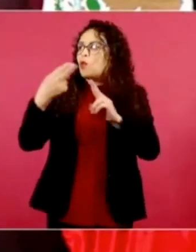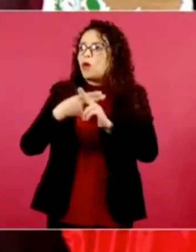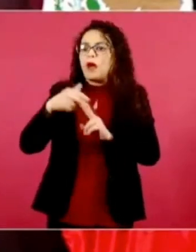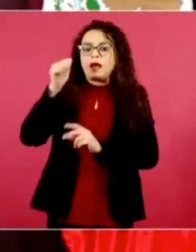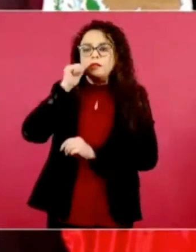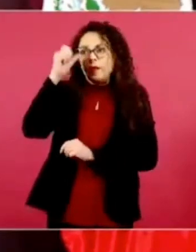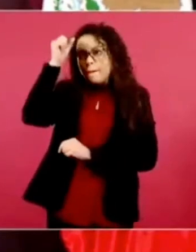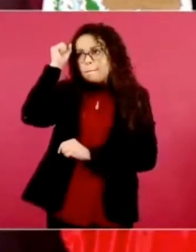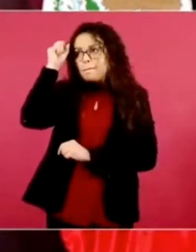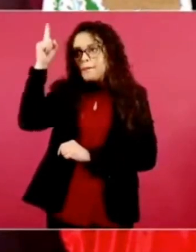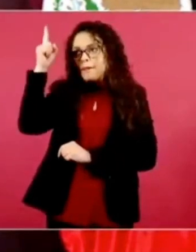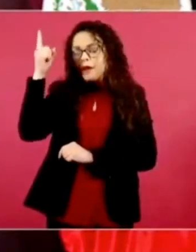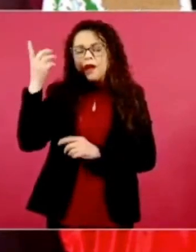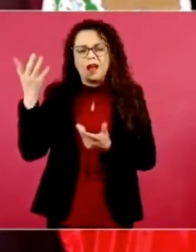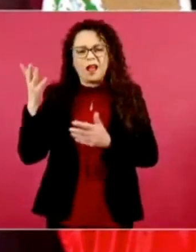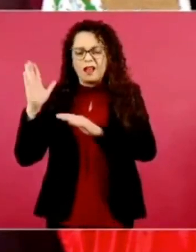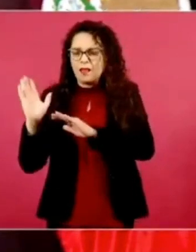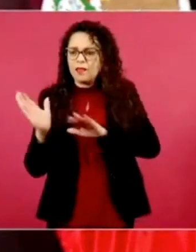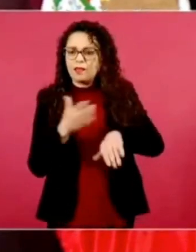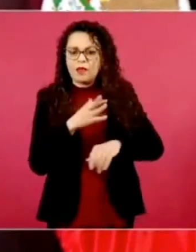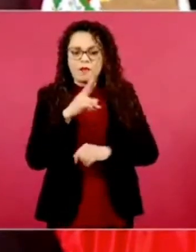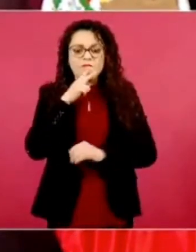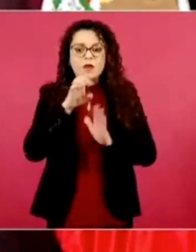Luis Terrazas,